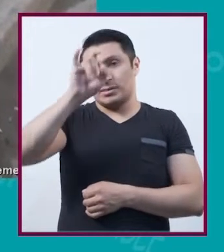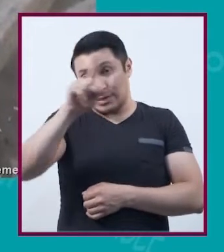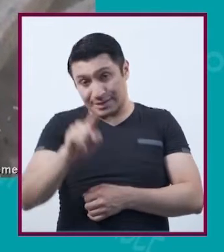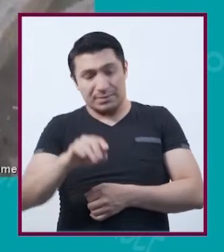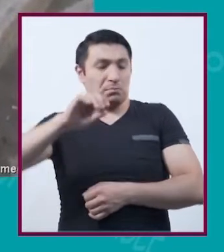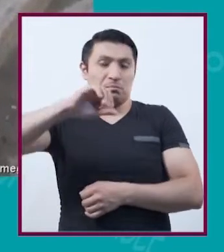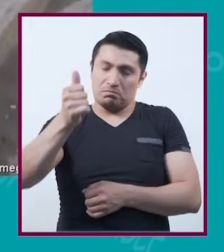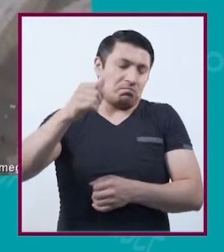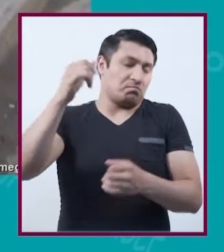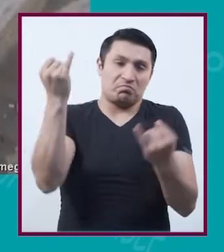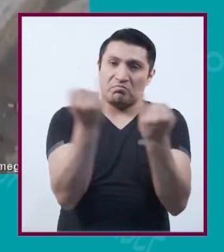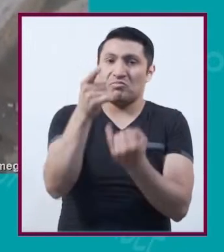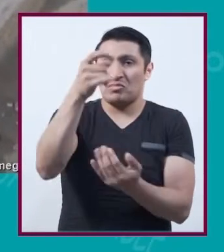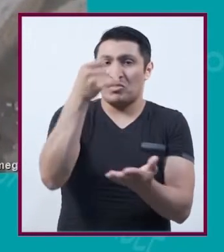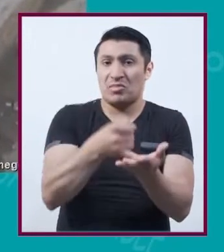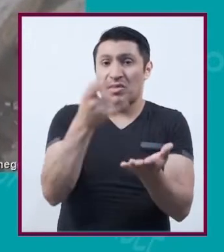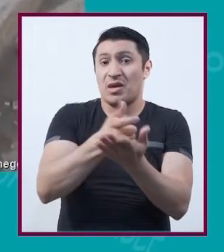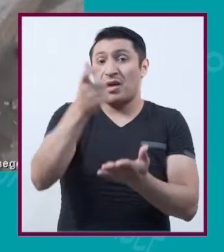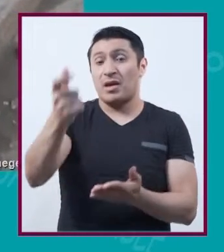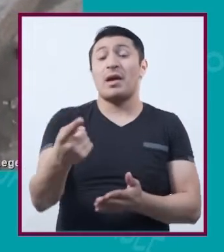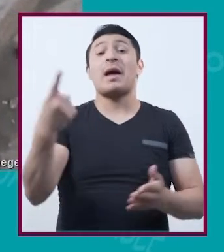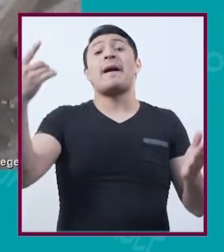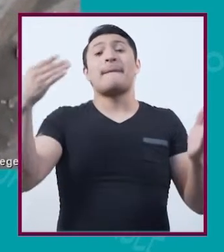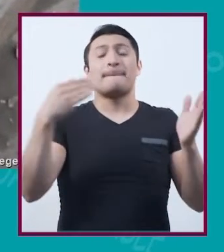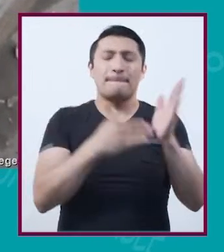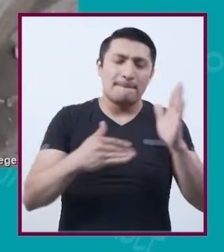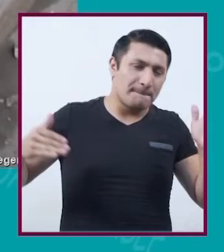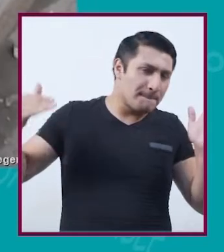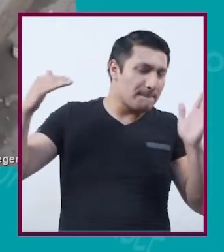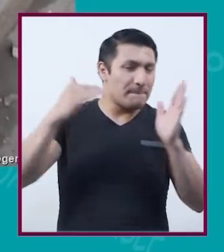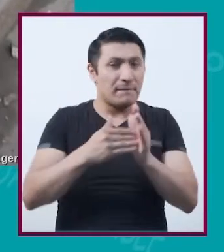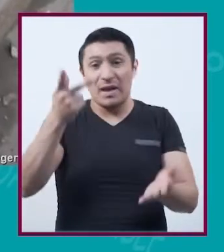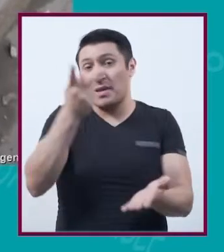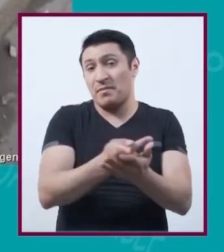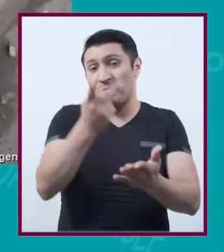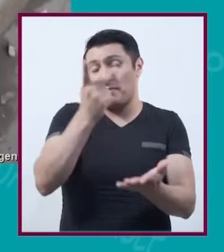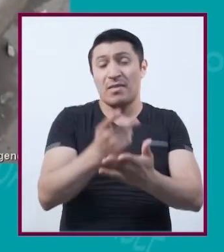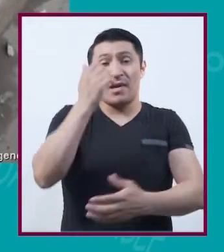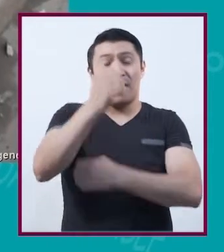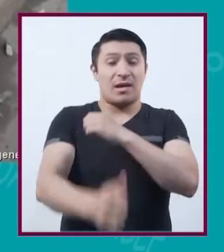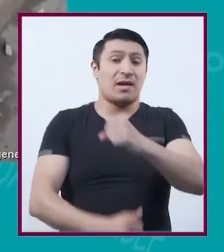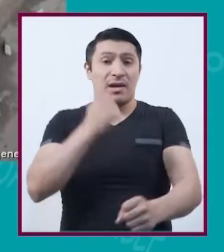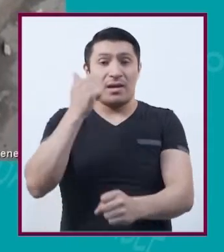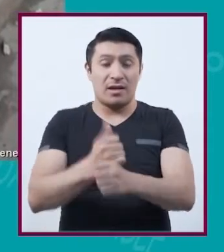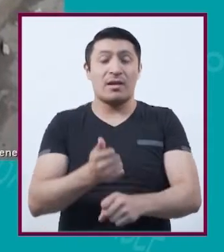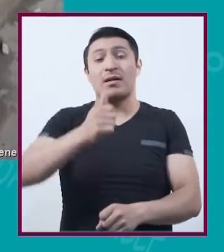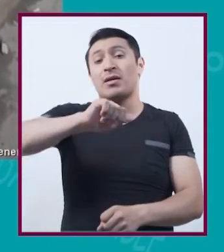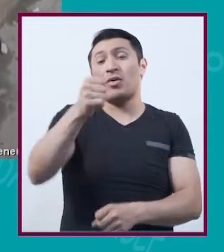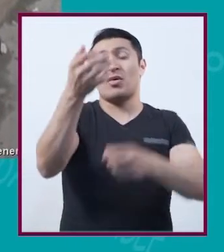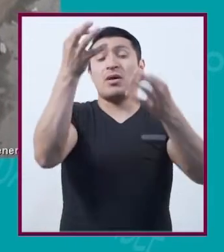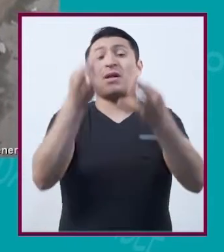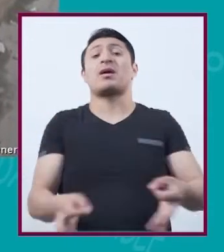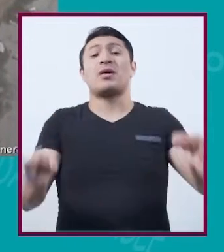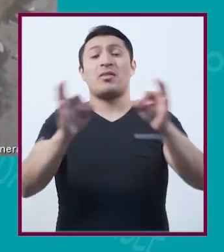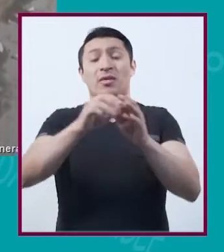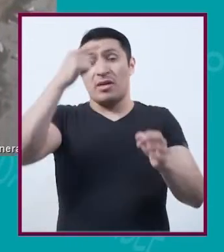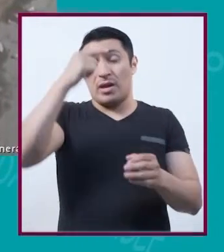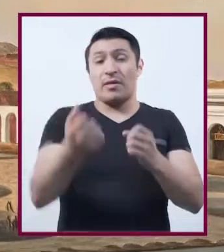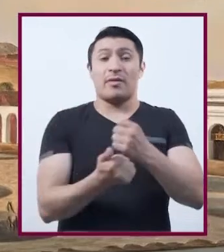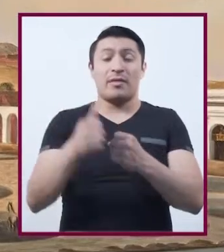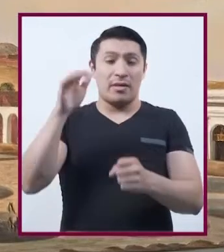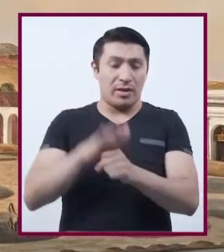o marqués o cualquier otro título nobiliario. En ese caso, la contribución ascendía a miles de reales de plata al